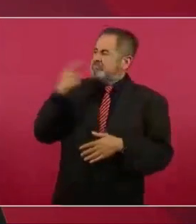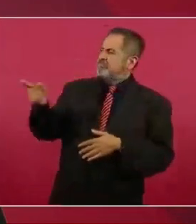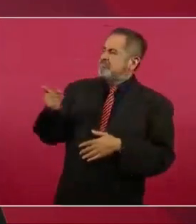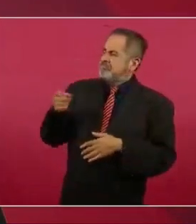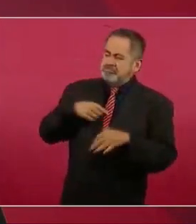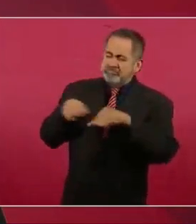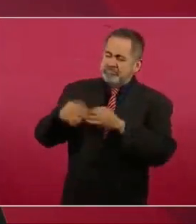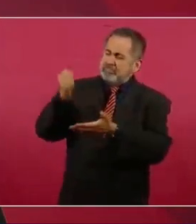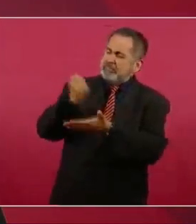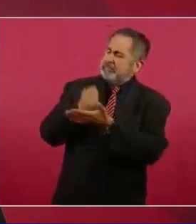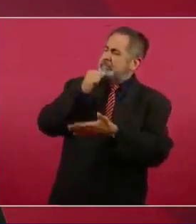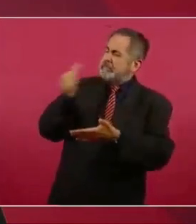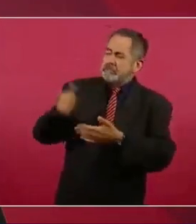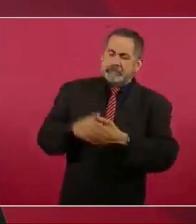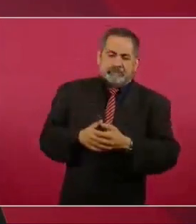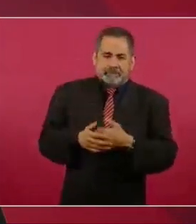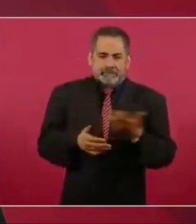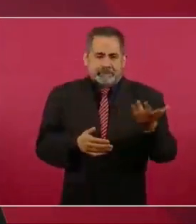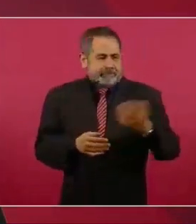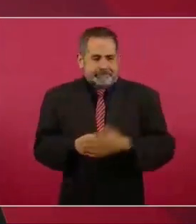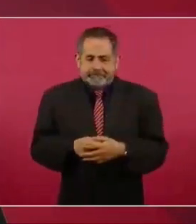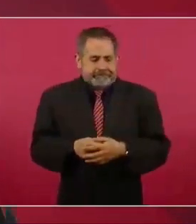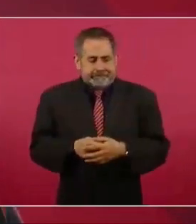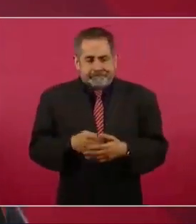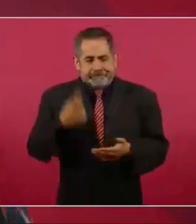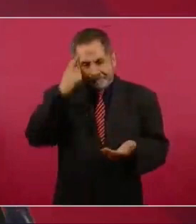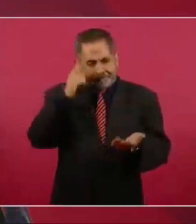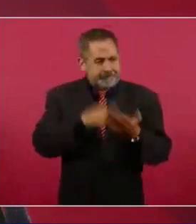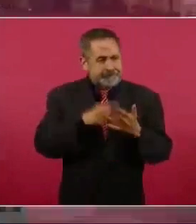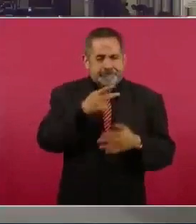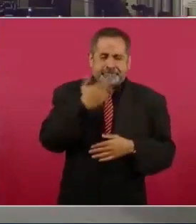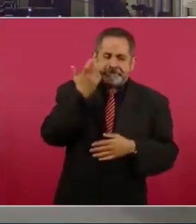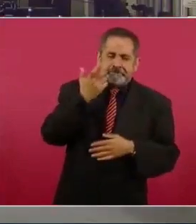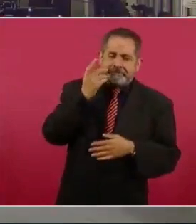Entonces pensaron en tirar una pedrada, ¿no?